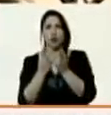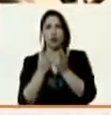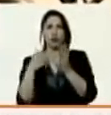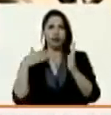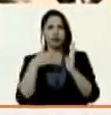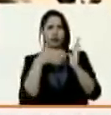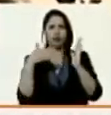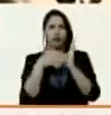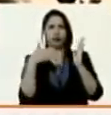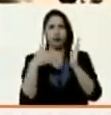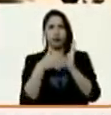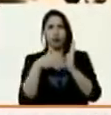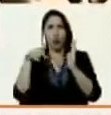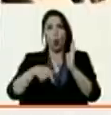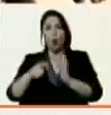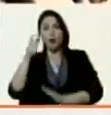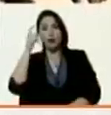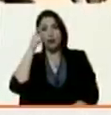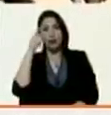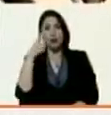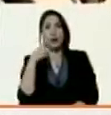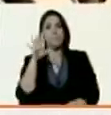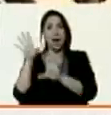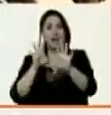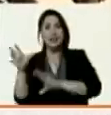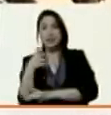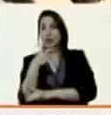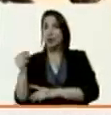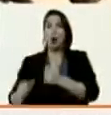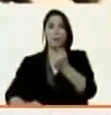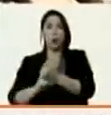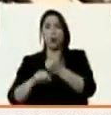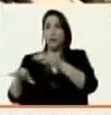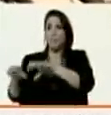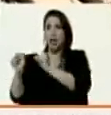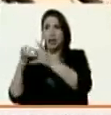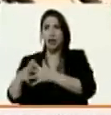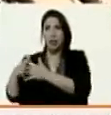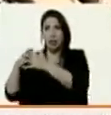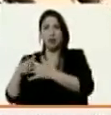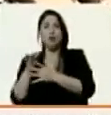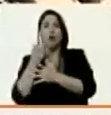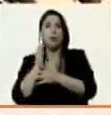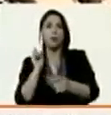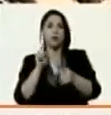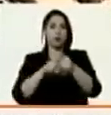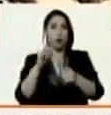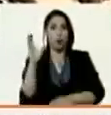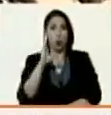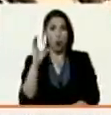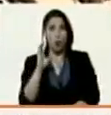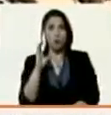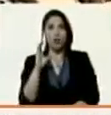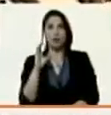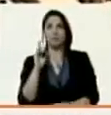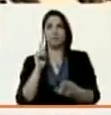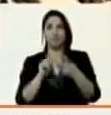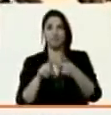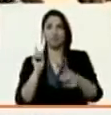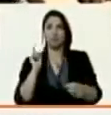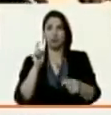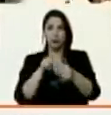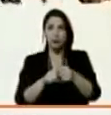hoy día lo no alineado con todos los problemas ahí están países como colombia para que tú sepas ahí hay tan países